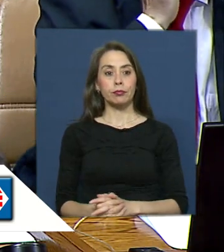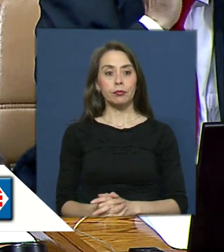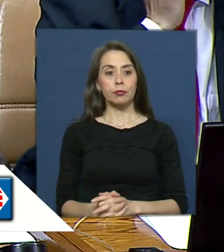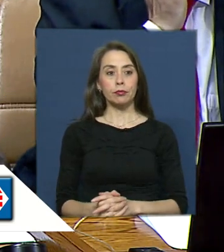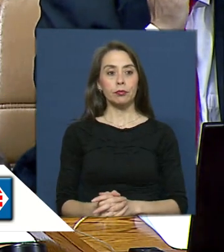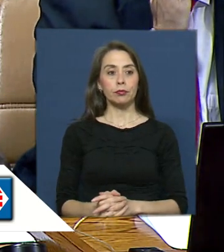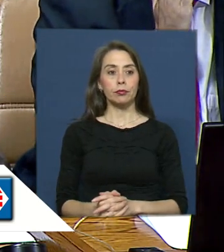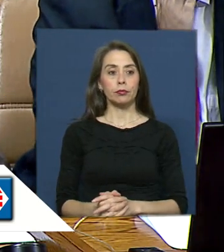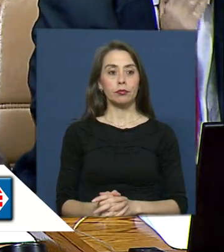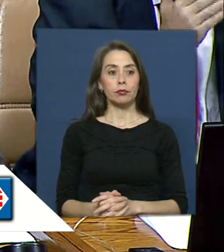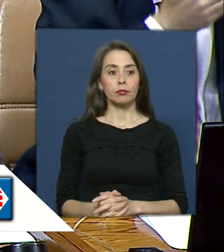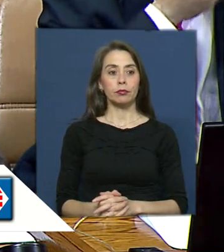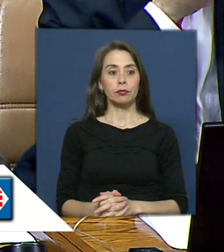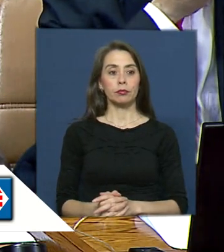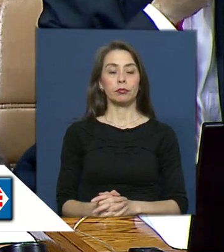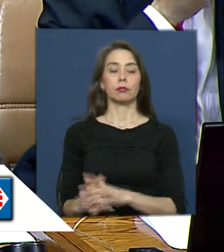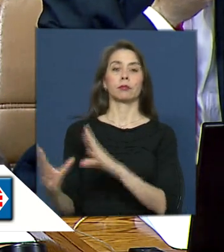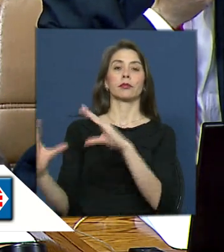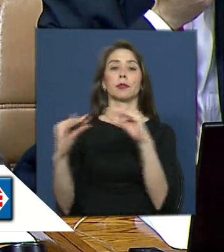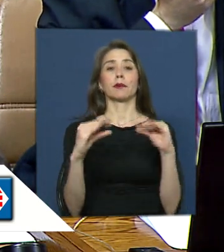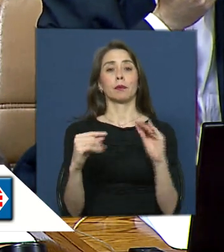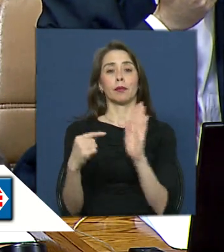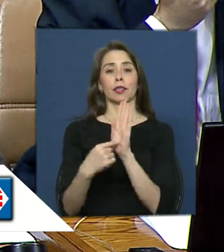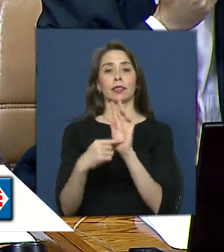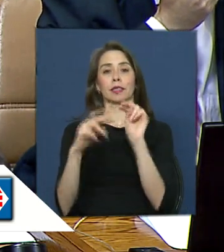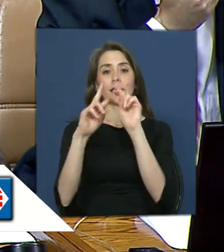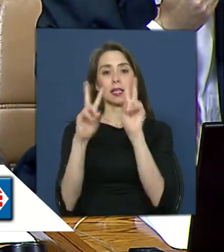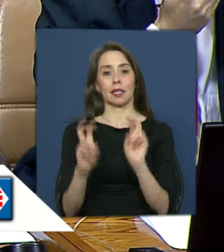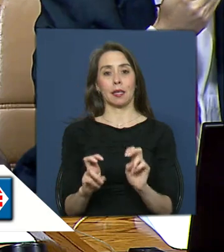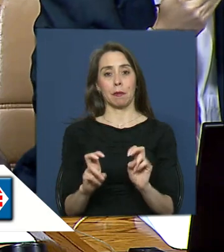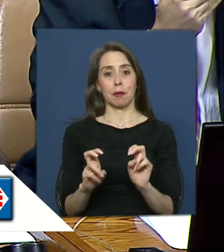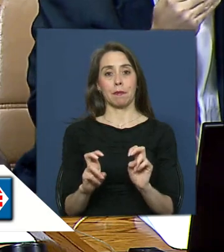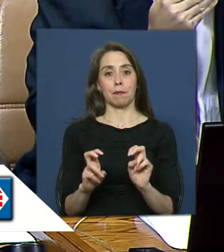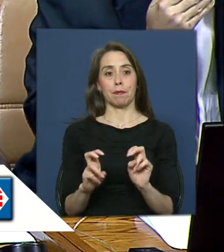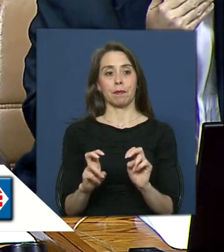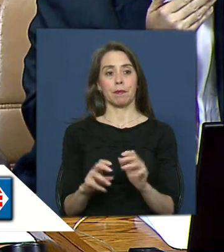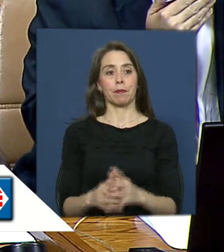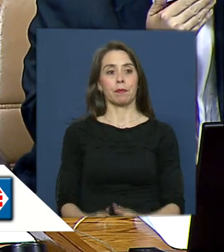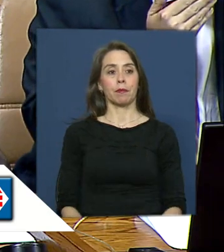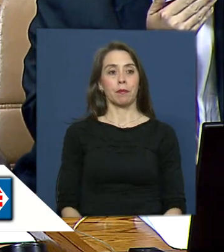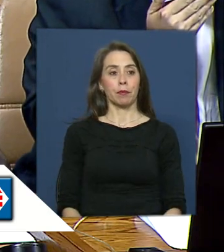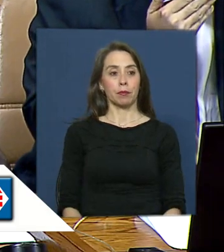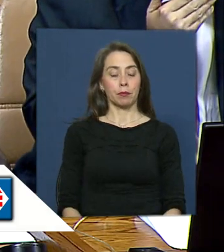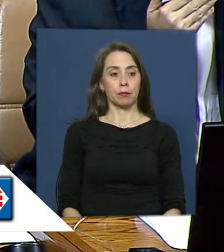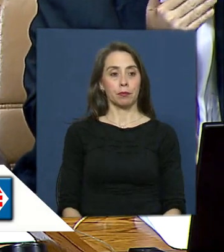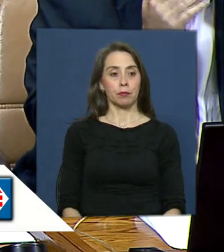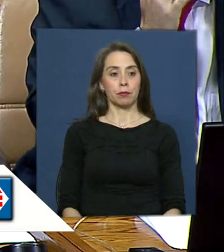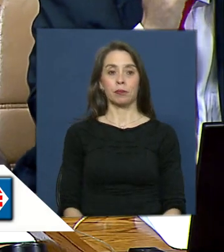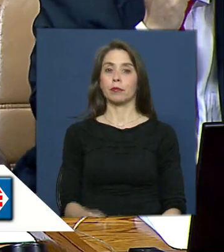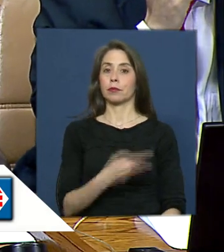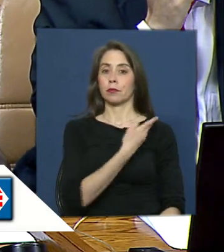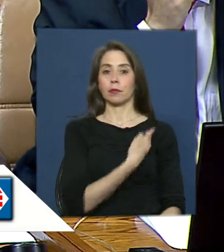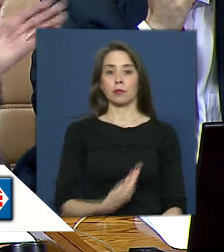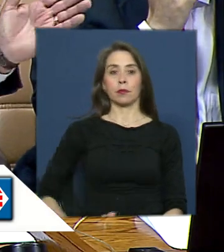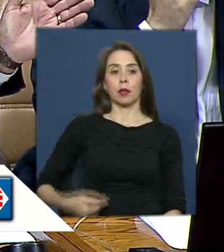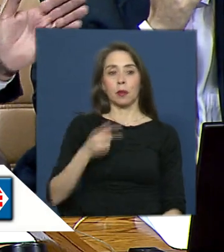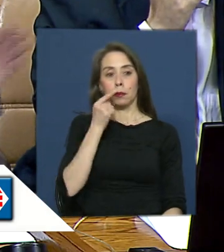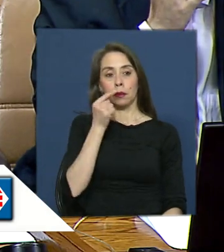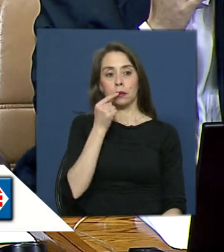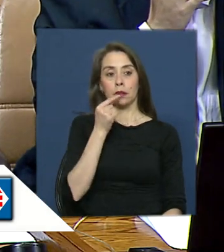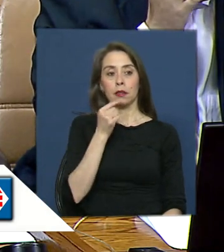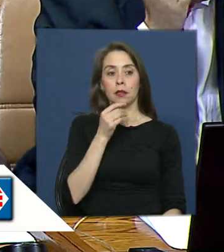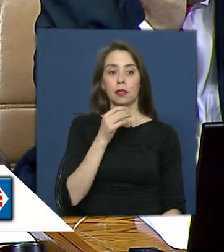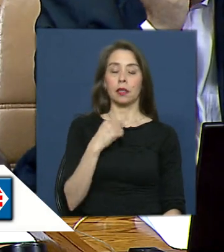que nos ocupa y que es el más, y voy a, por su intermedio, presidente,